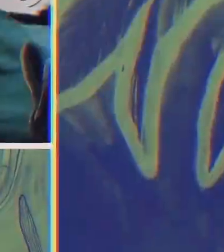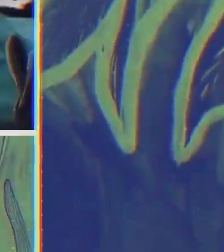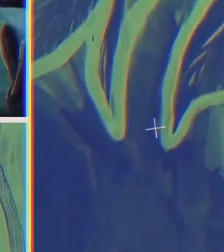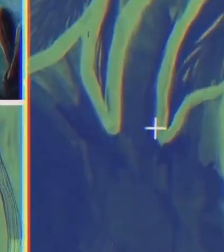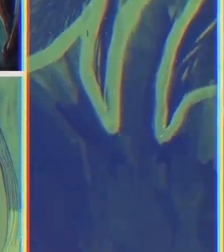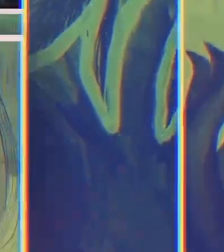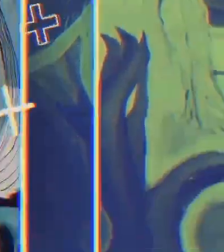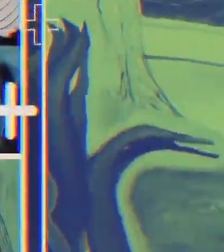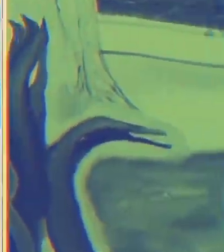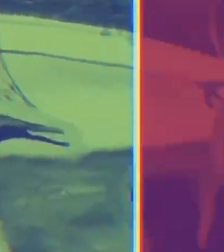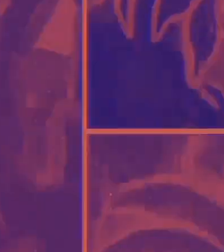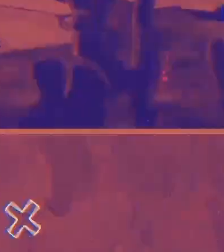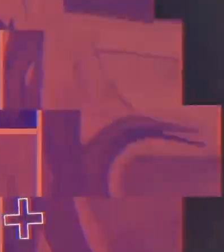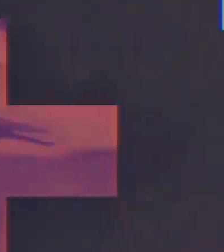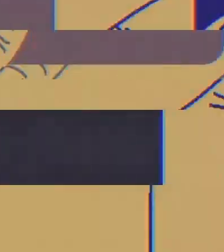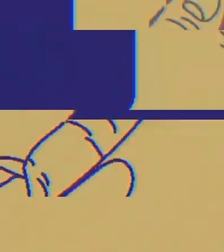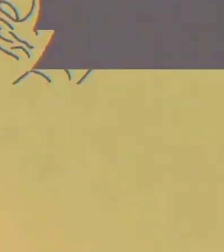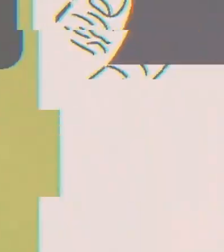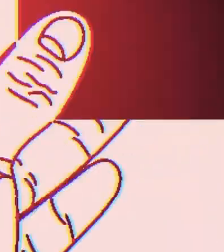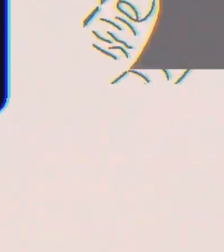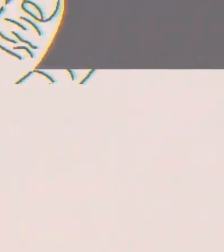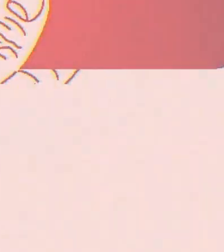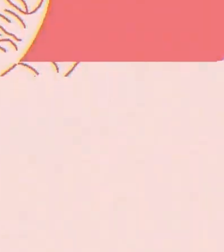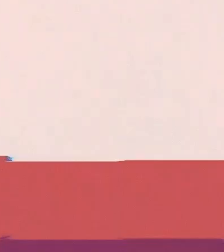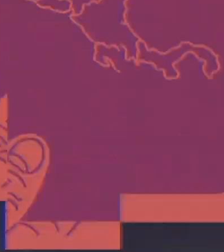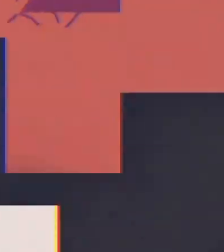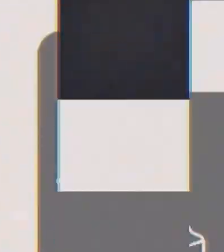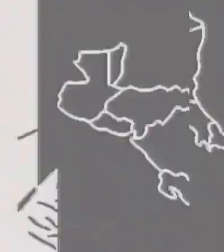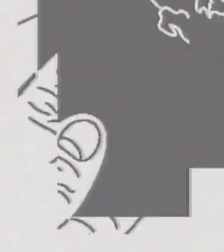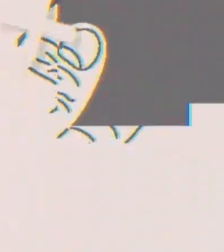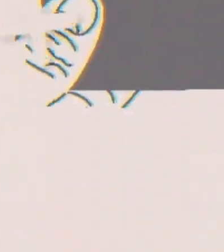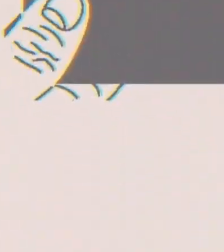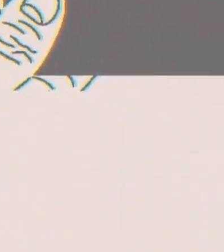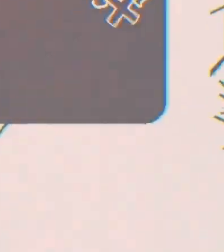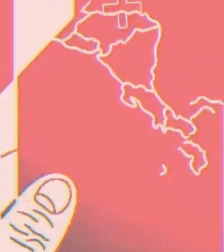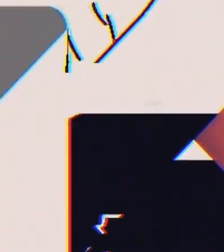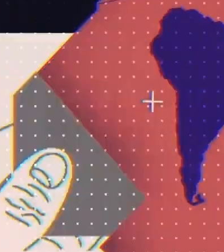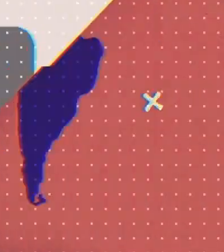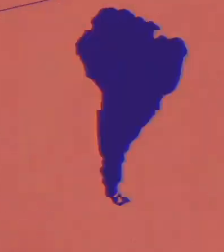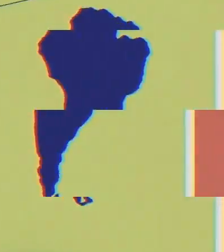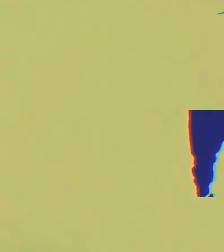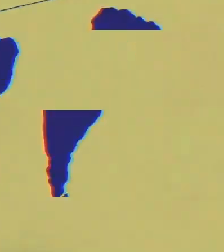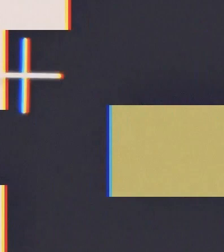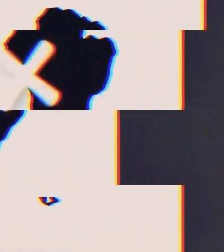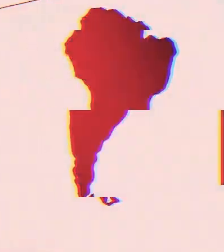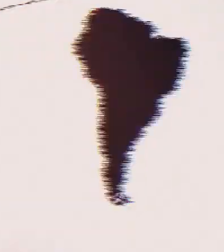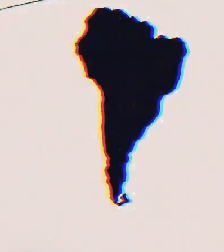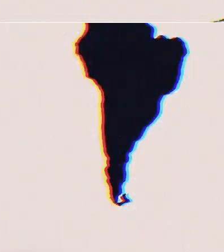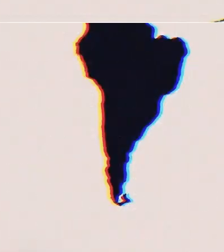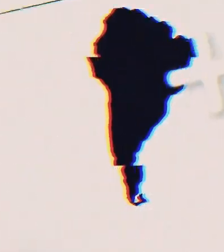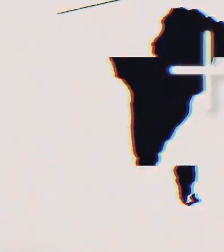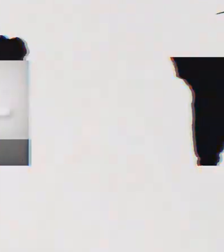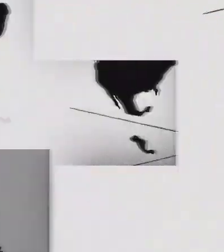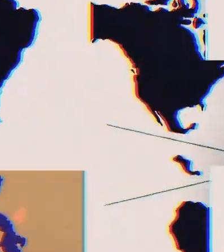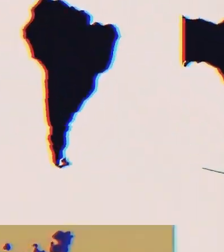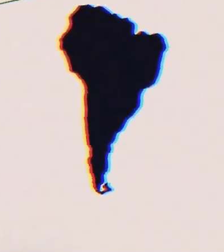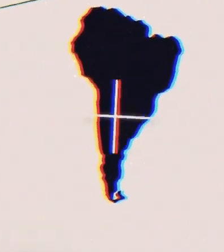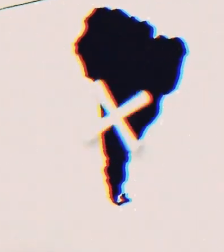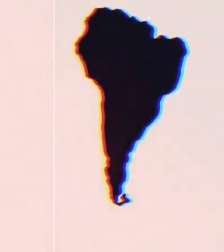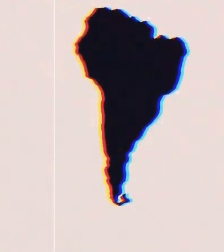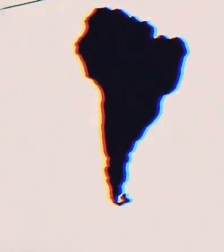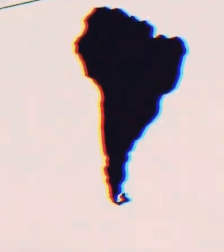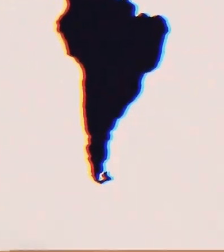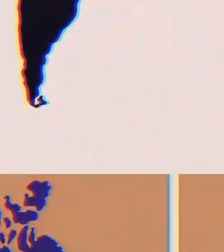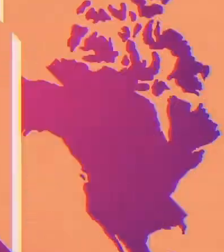Centroamérica es muy joven No solo en espíritu sino geológicamente emergió del océano mucho tiempo después que las dos masas